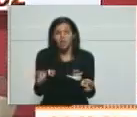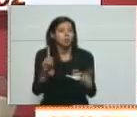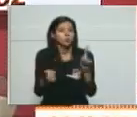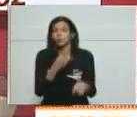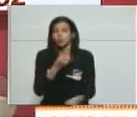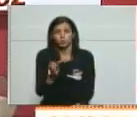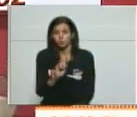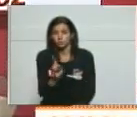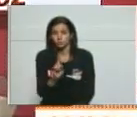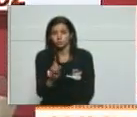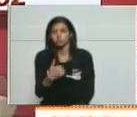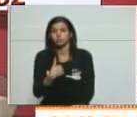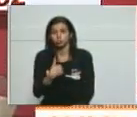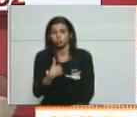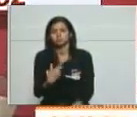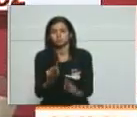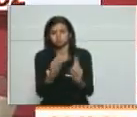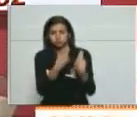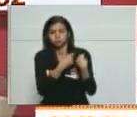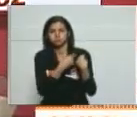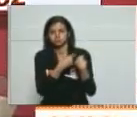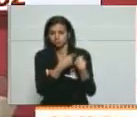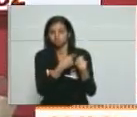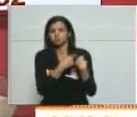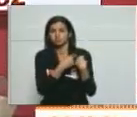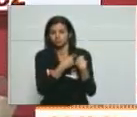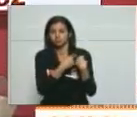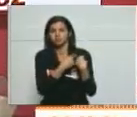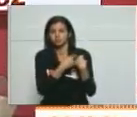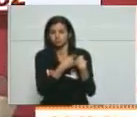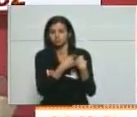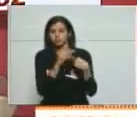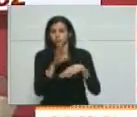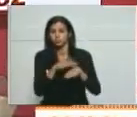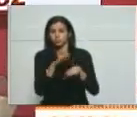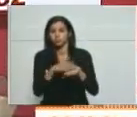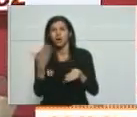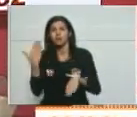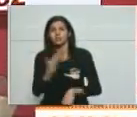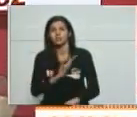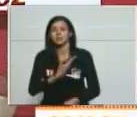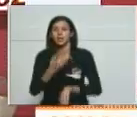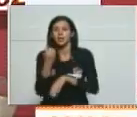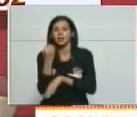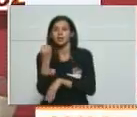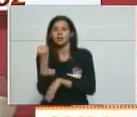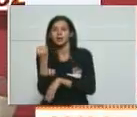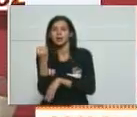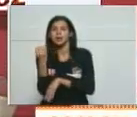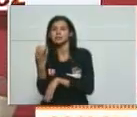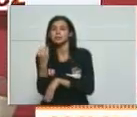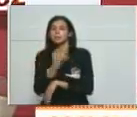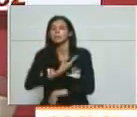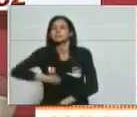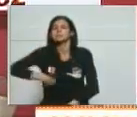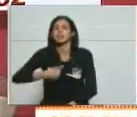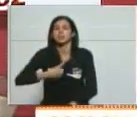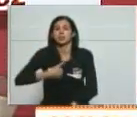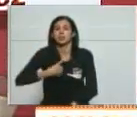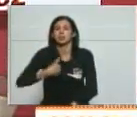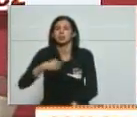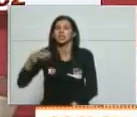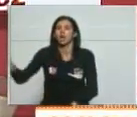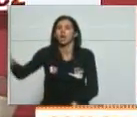guste. Pero yo tengo responsabilidad en eso. Porque yo era presidente de la asamblea cuando esa persona fue designada fiscal.